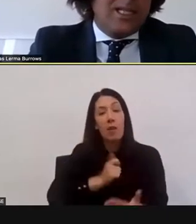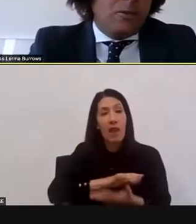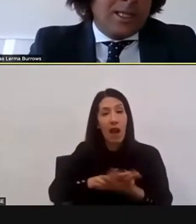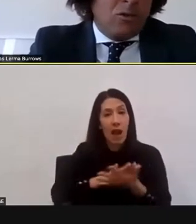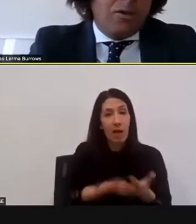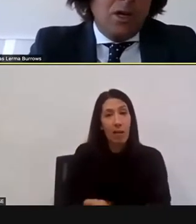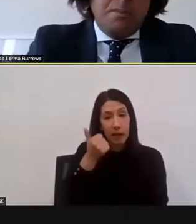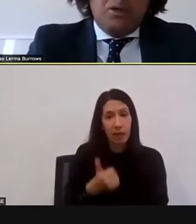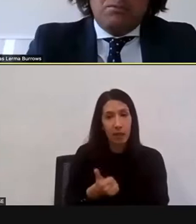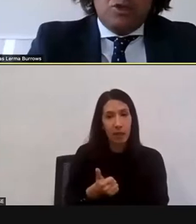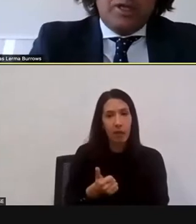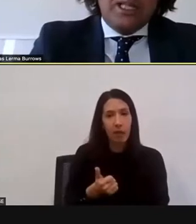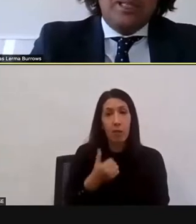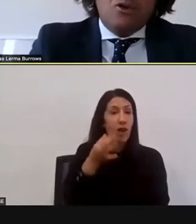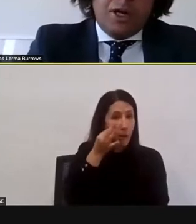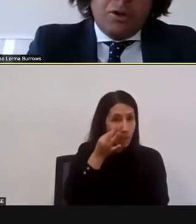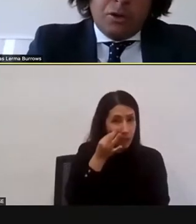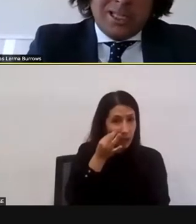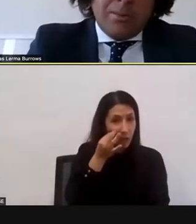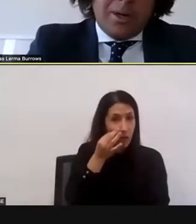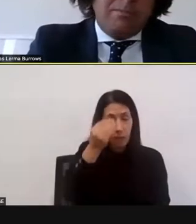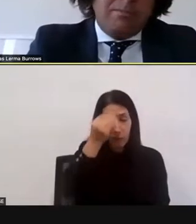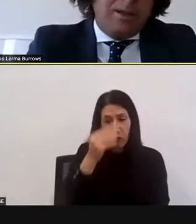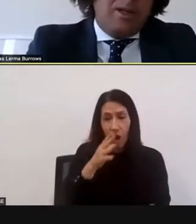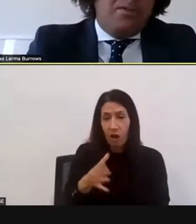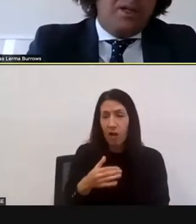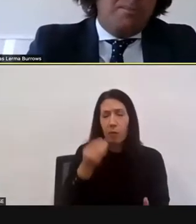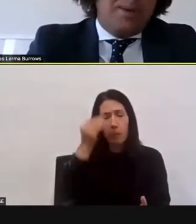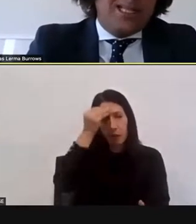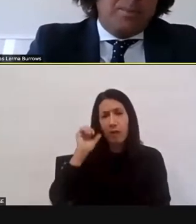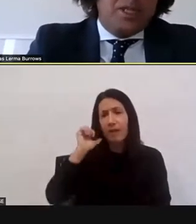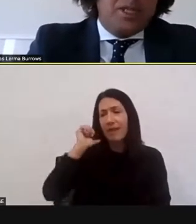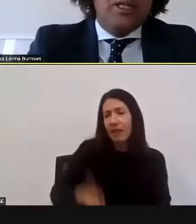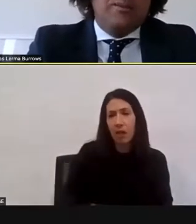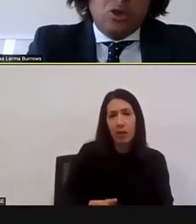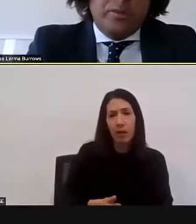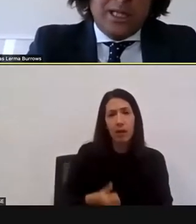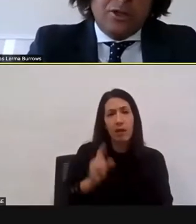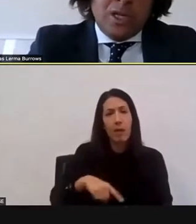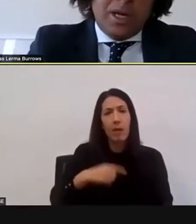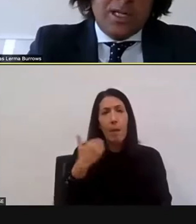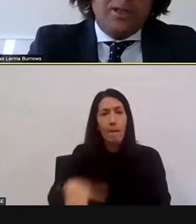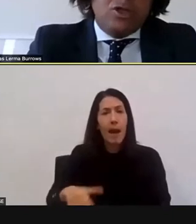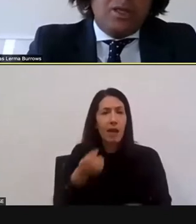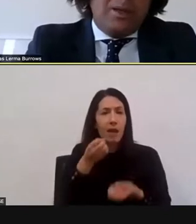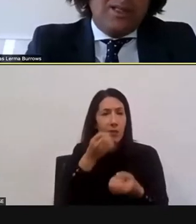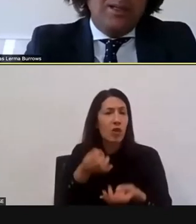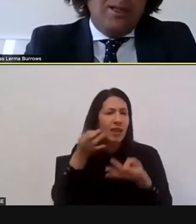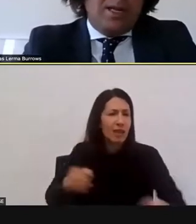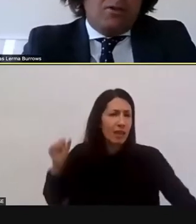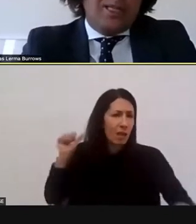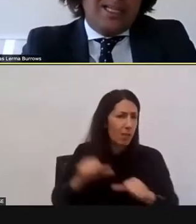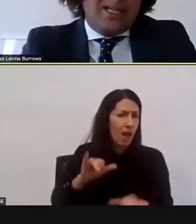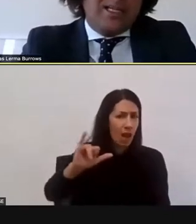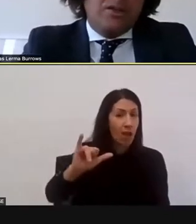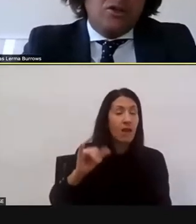saliendo más a la luz. Pero yo honestamente no creo, yo creo que siempre, en fin, malas expresiones y malos comentarios siempre han existido, simplemente que